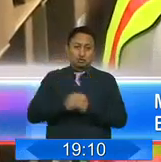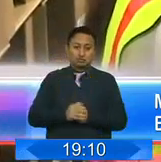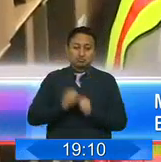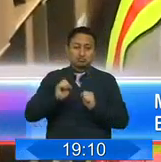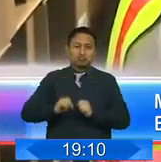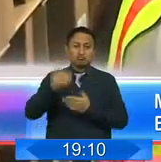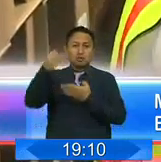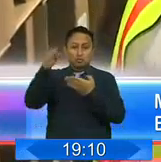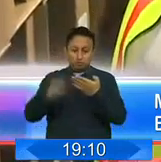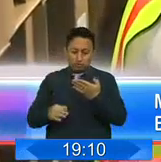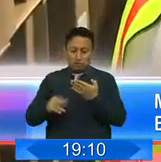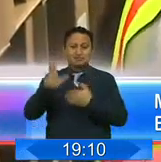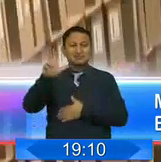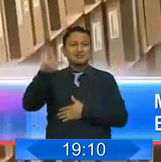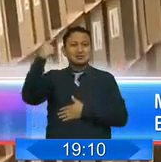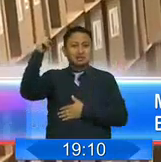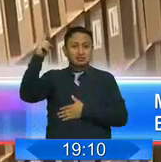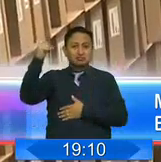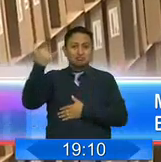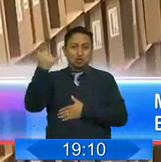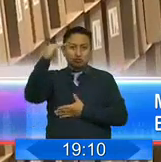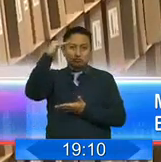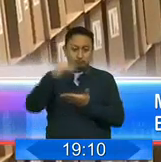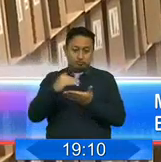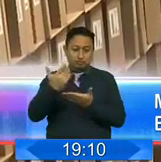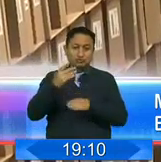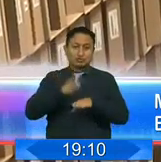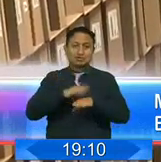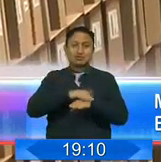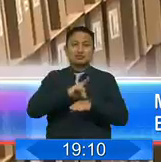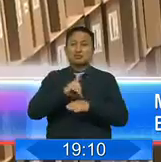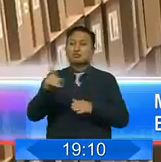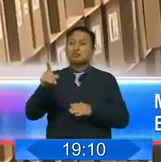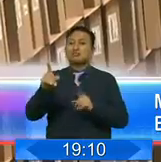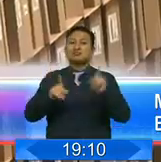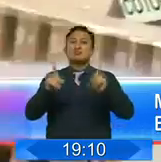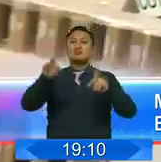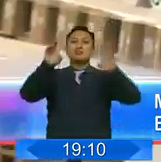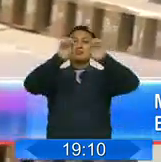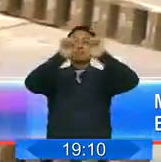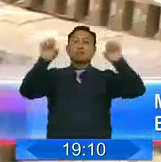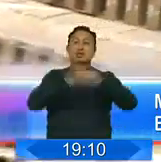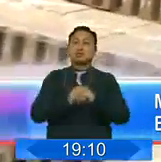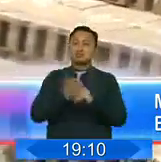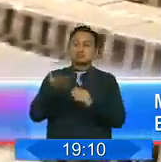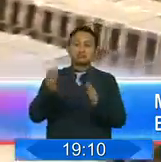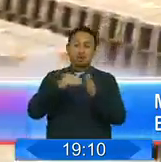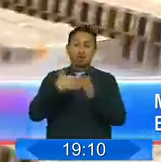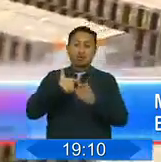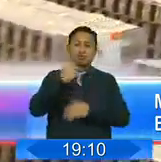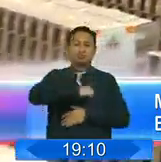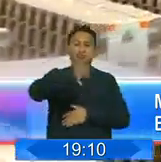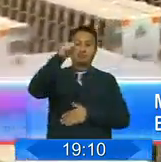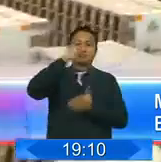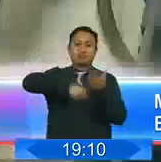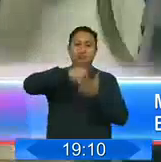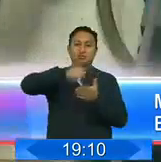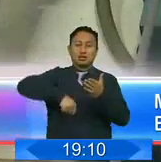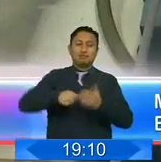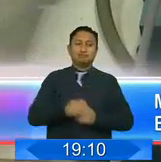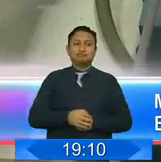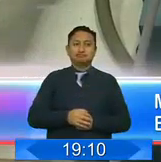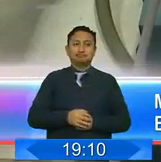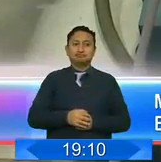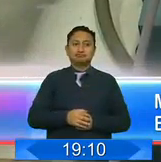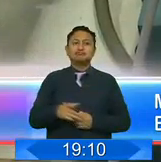presupuestado $3.000.000 y fue mediante subasta inversa que la empresa Mongar nuevamente se adjudicó el contrato.